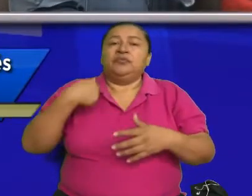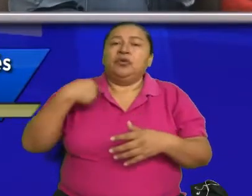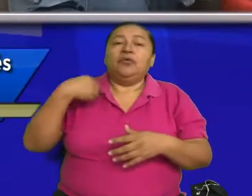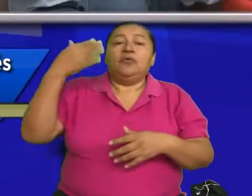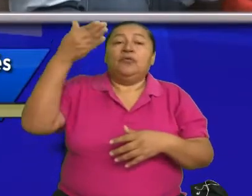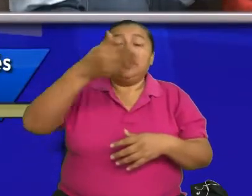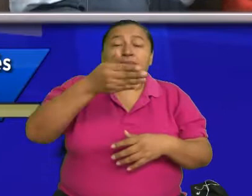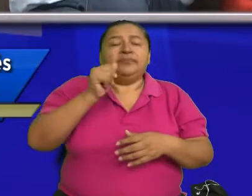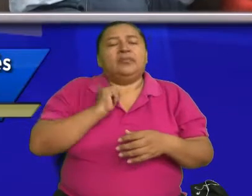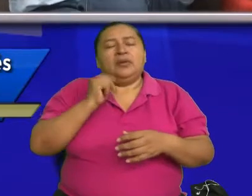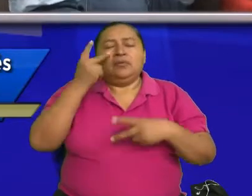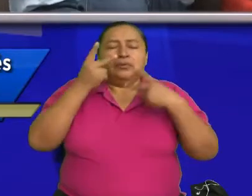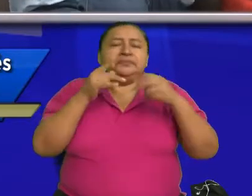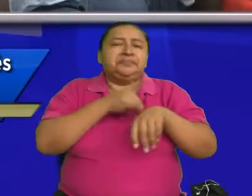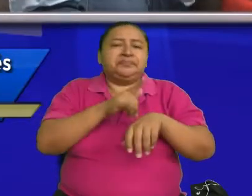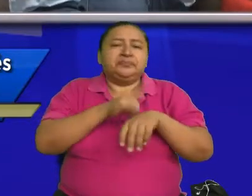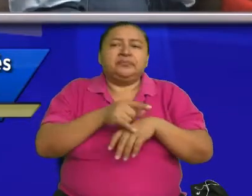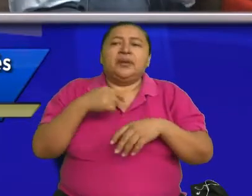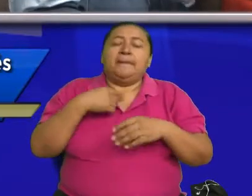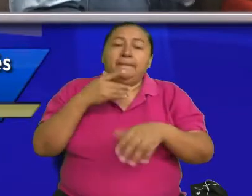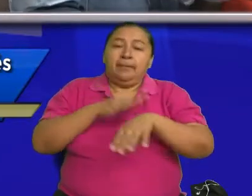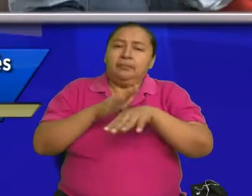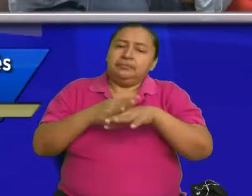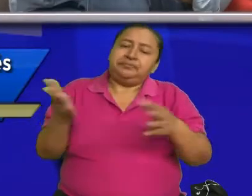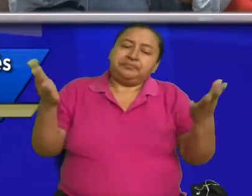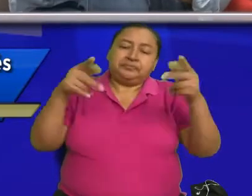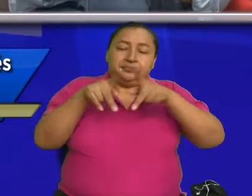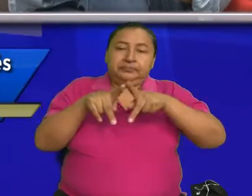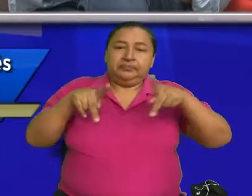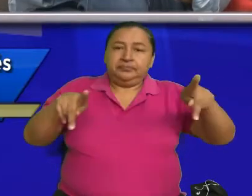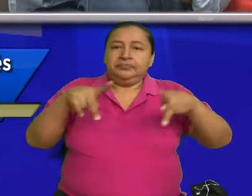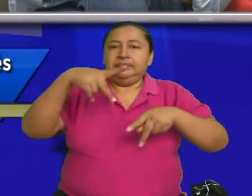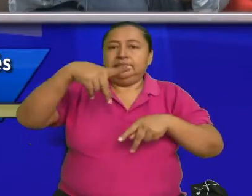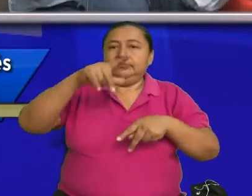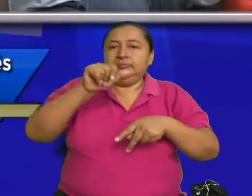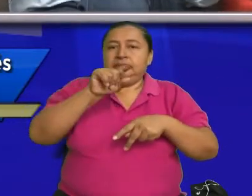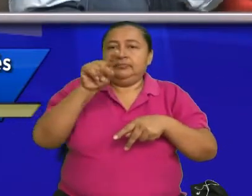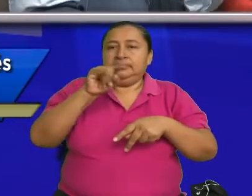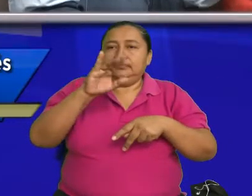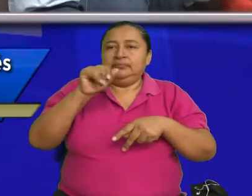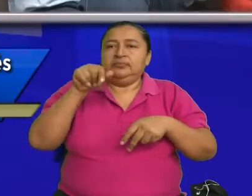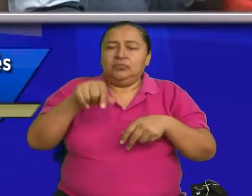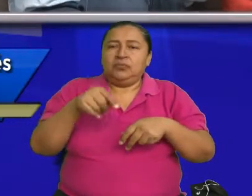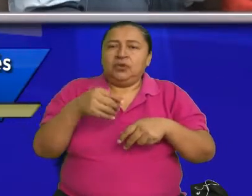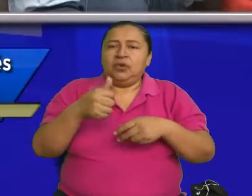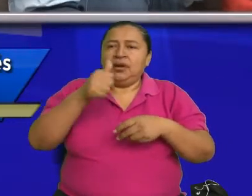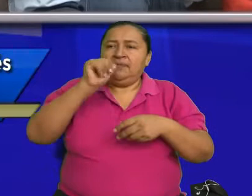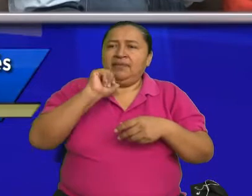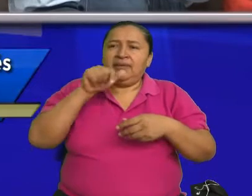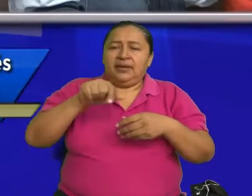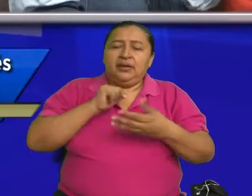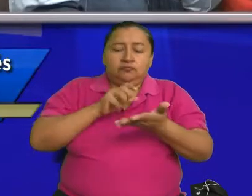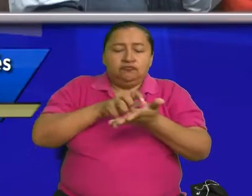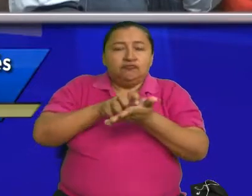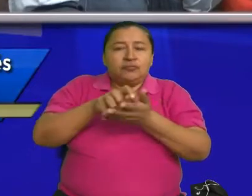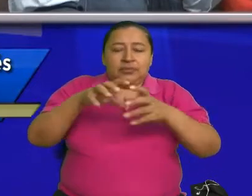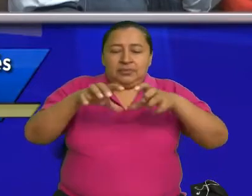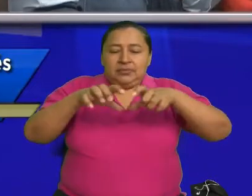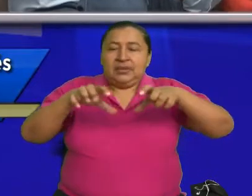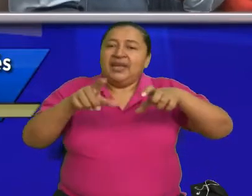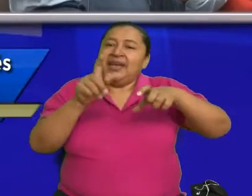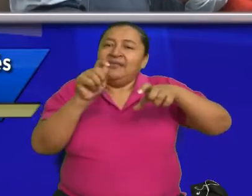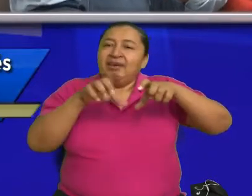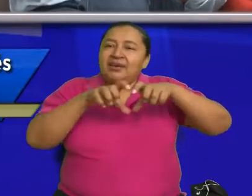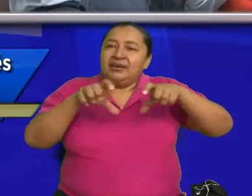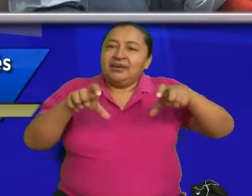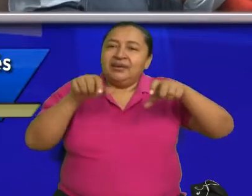a la placita. Ahí están todas las bebidas, sobre todo una bebida antigua con dulce de rapadura, el